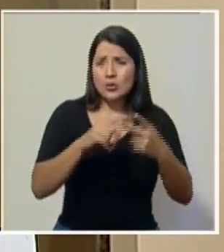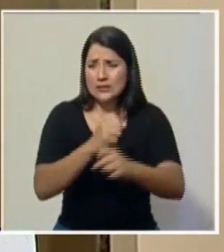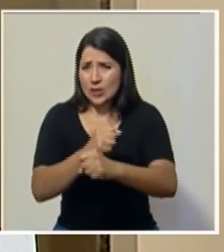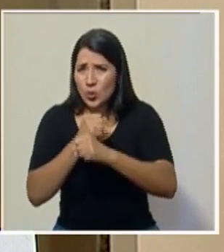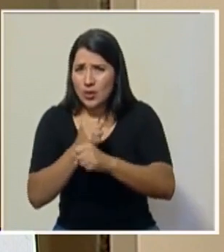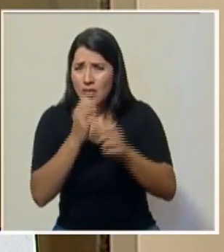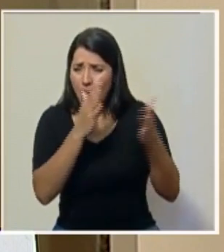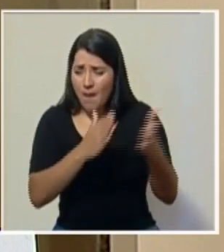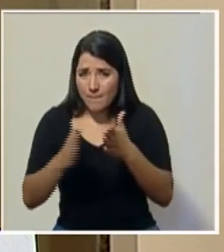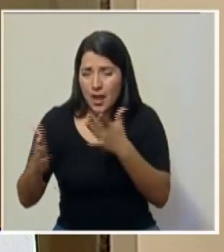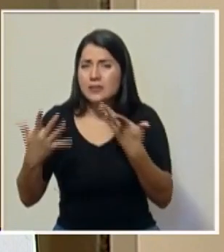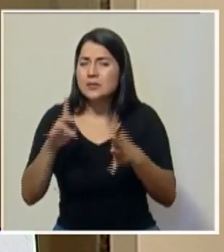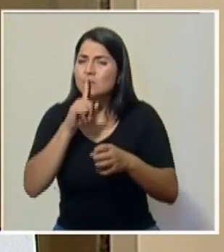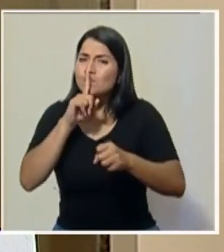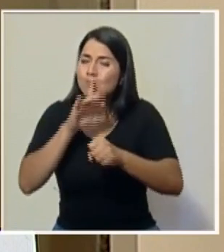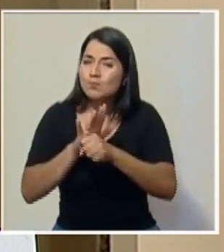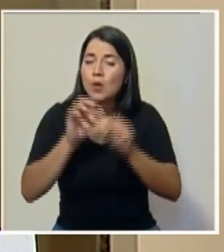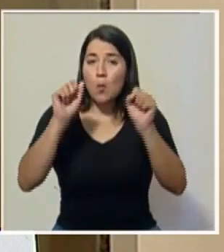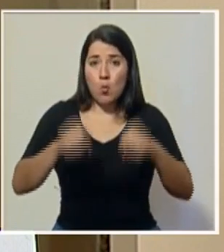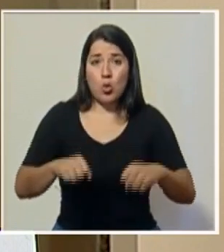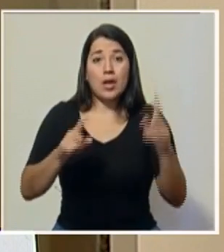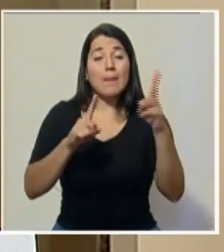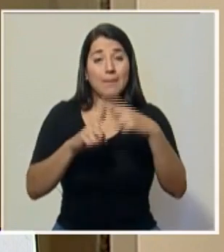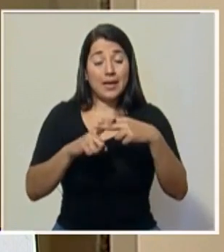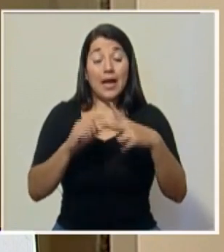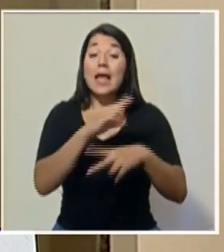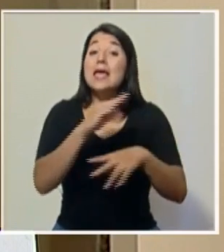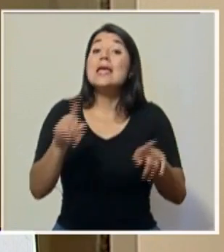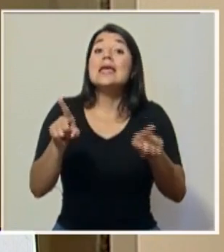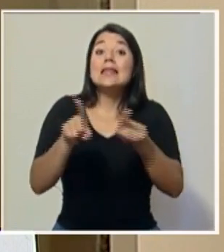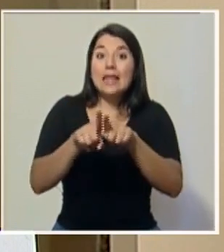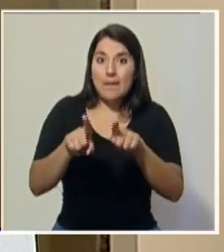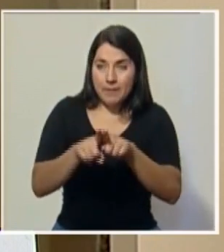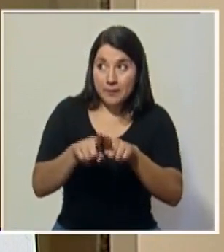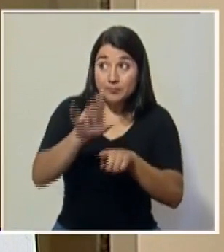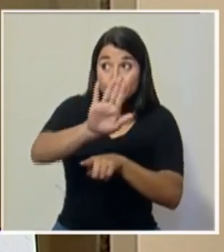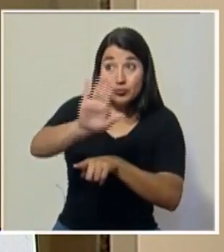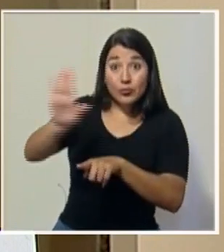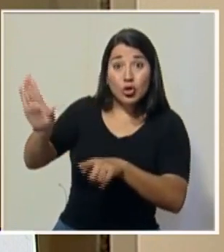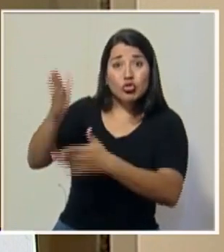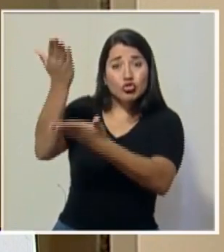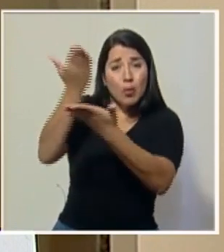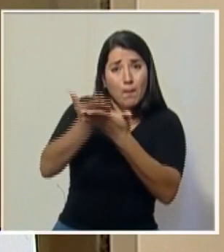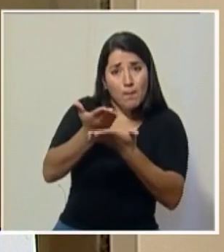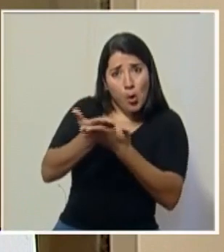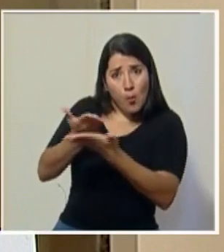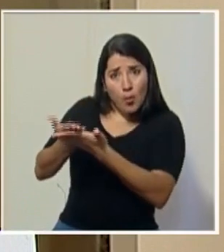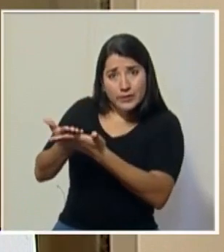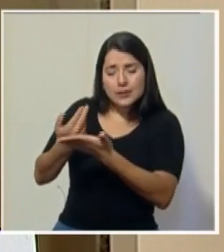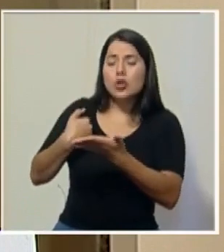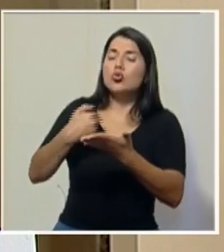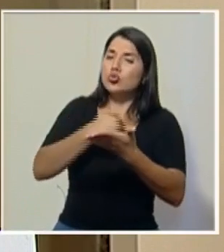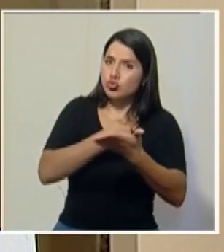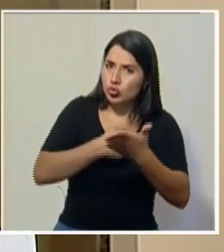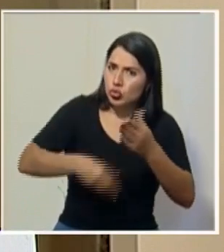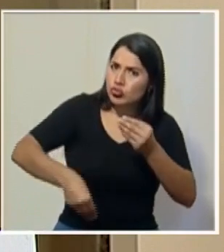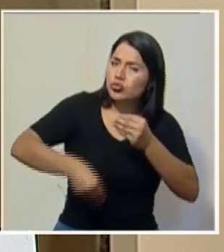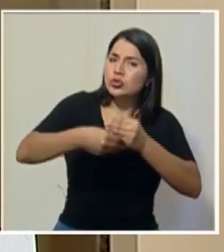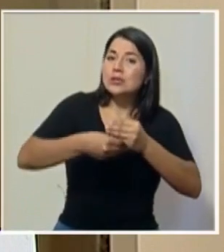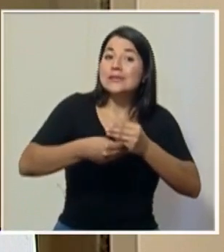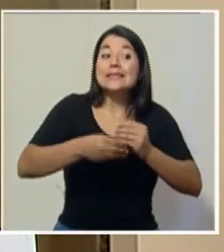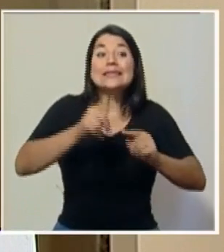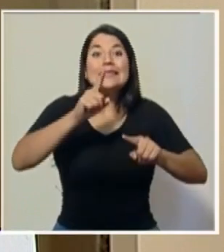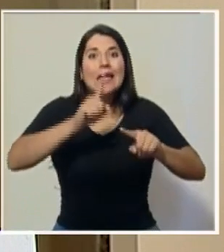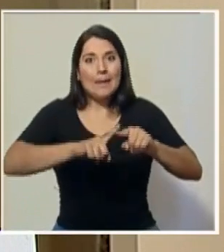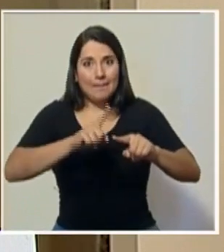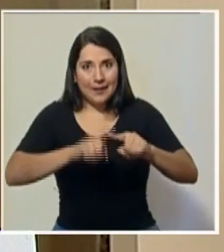Asimismo, también se estarán considerando, conforme las propuestas que nos han llegado, según la disponibilidad y efectividad